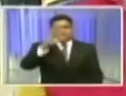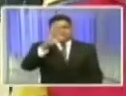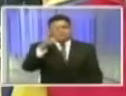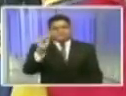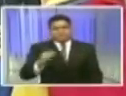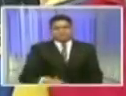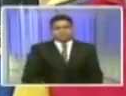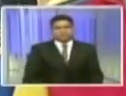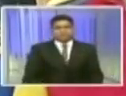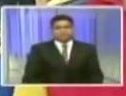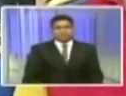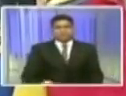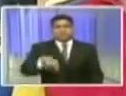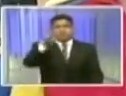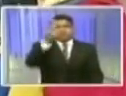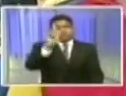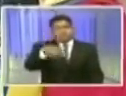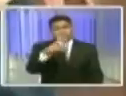UNES.